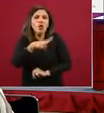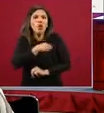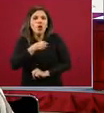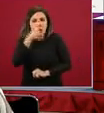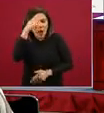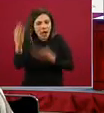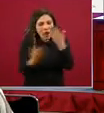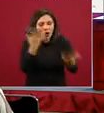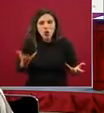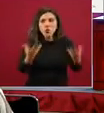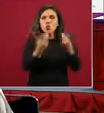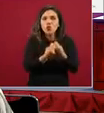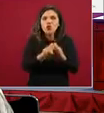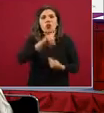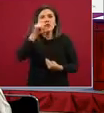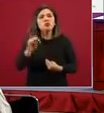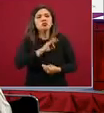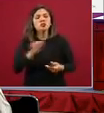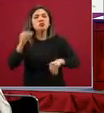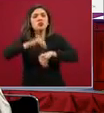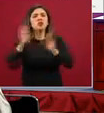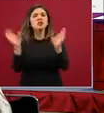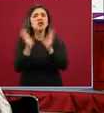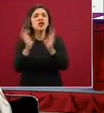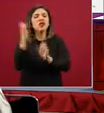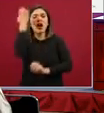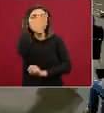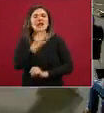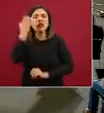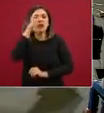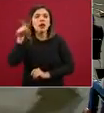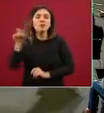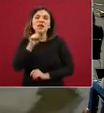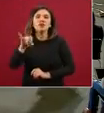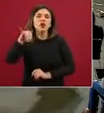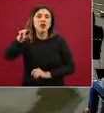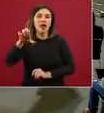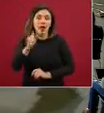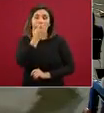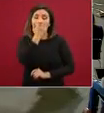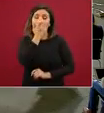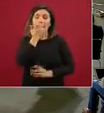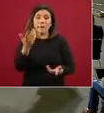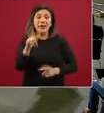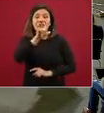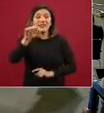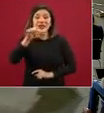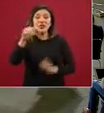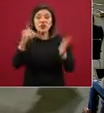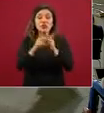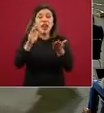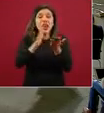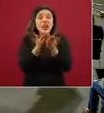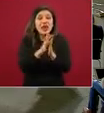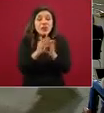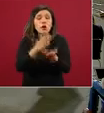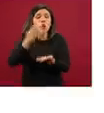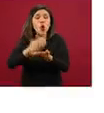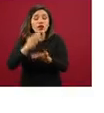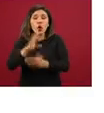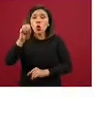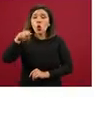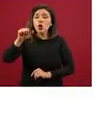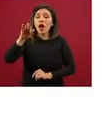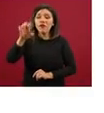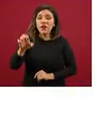los estudios y después certificarse en el examen del Instituto Nacional de Educación para Adultos. 700,000 libros y cuadernos de